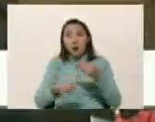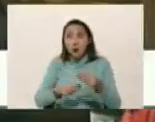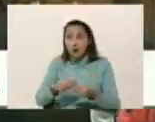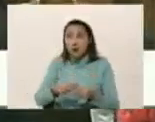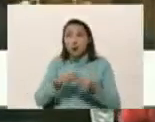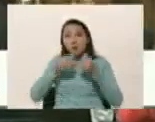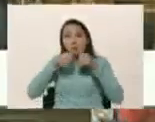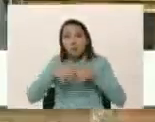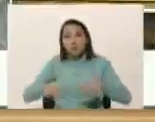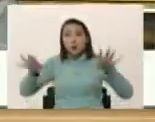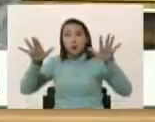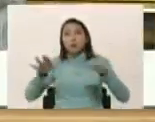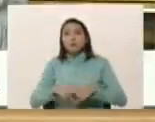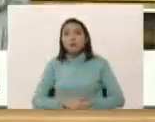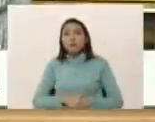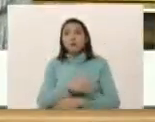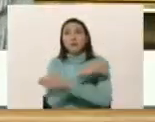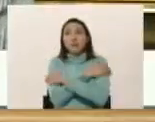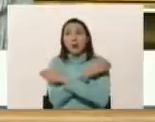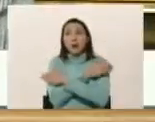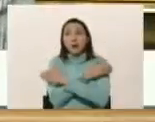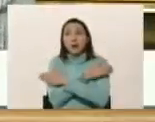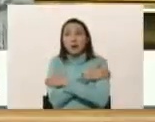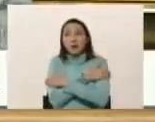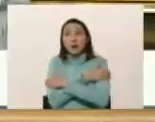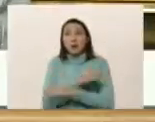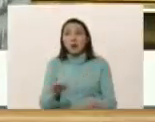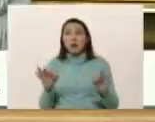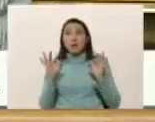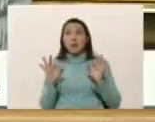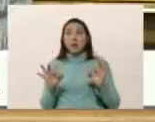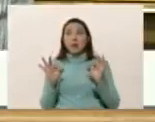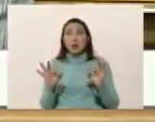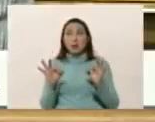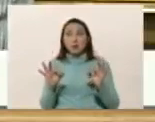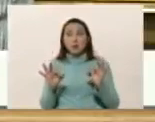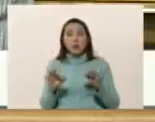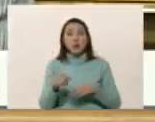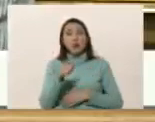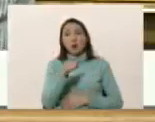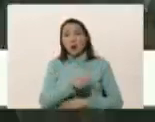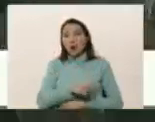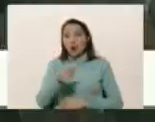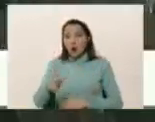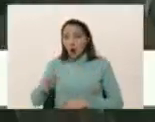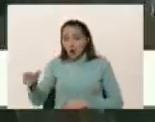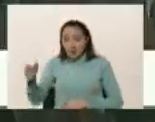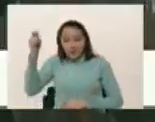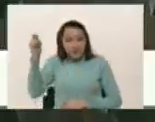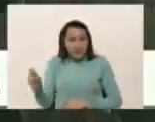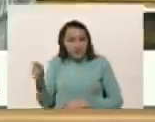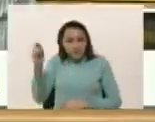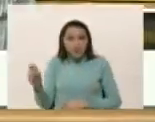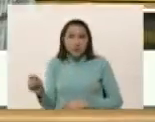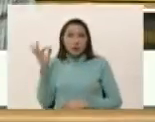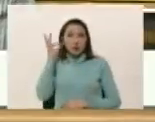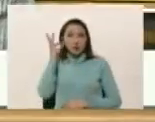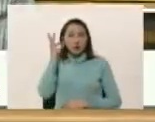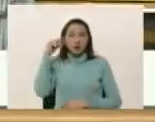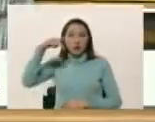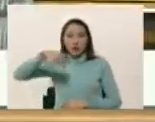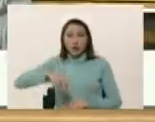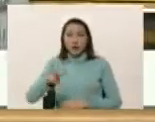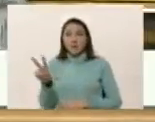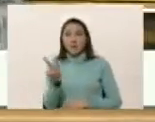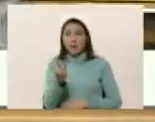promulgación felicitaciones especialmente a las aguerridas diputadas de la república